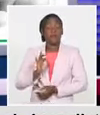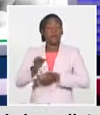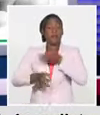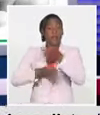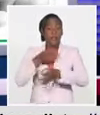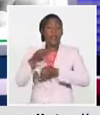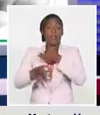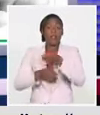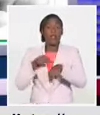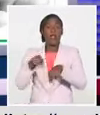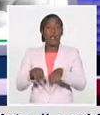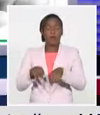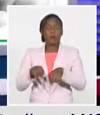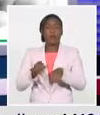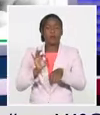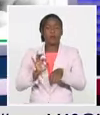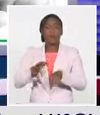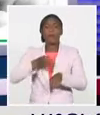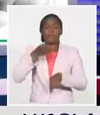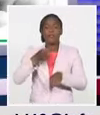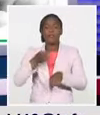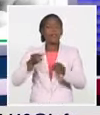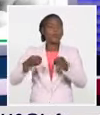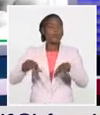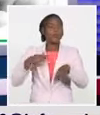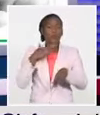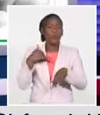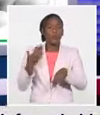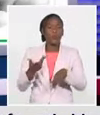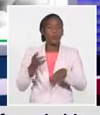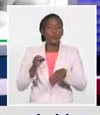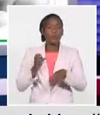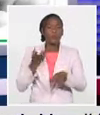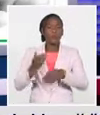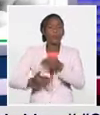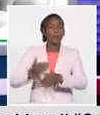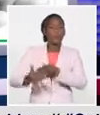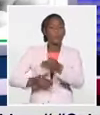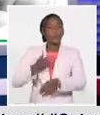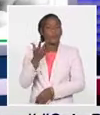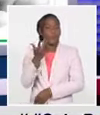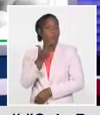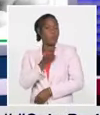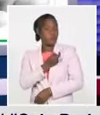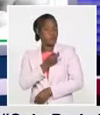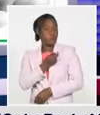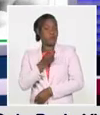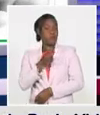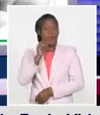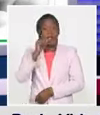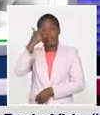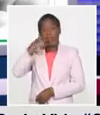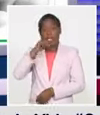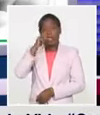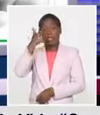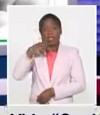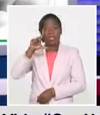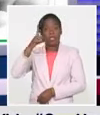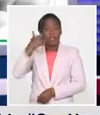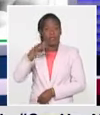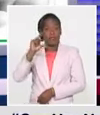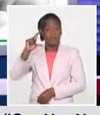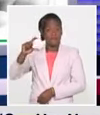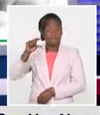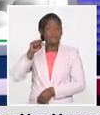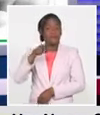hablando sobre el candidato anti-COVID-19 Abdala. Un verdadero hito para la ciencia cubana ha sido